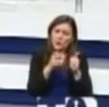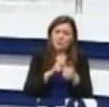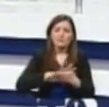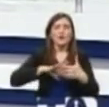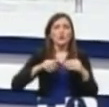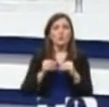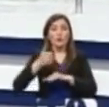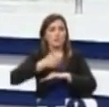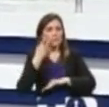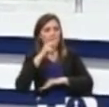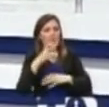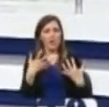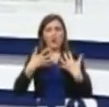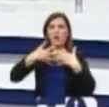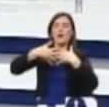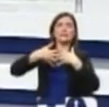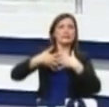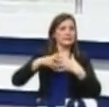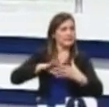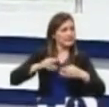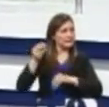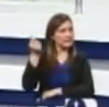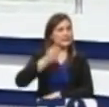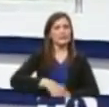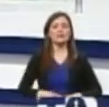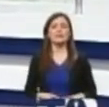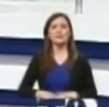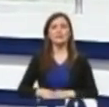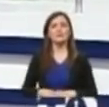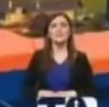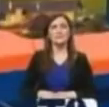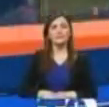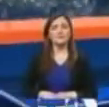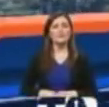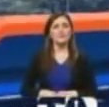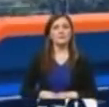ser un vínculo entre la comunidad y las autoridades.